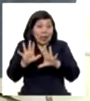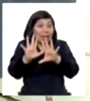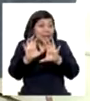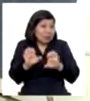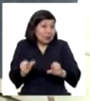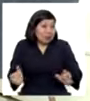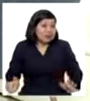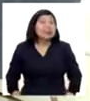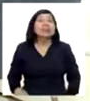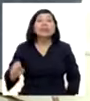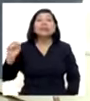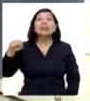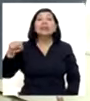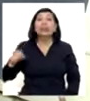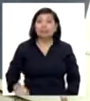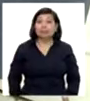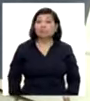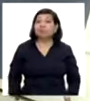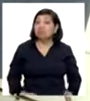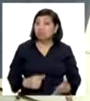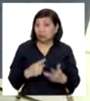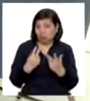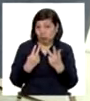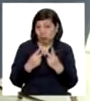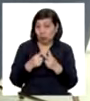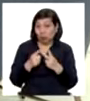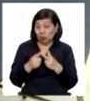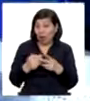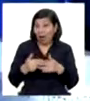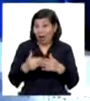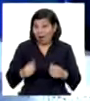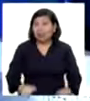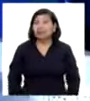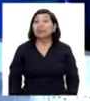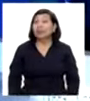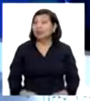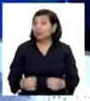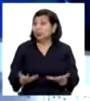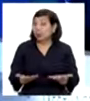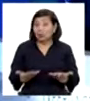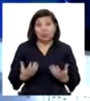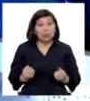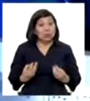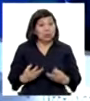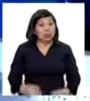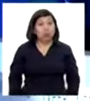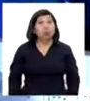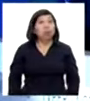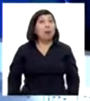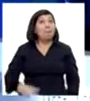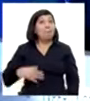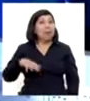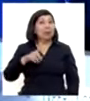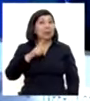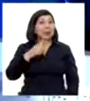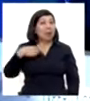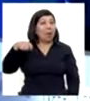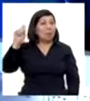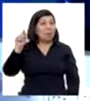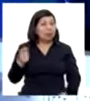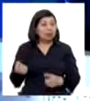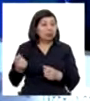este concurso? Sí, efectivamente. Bueno, tenemos las dos experiencias previas y realmente sí hubo más del 100%